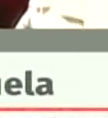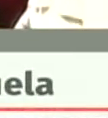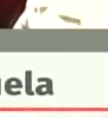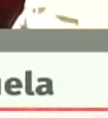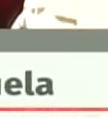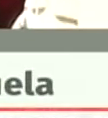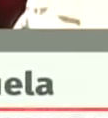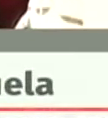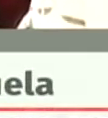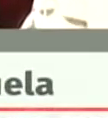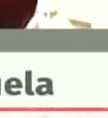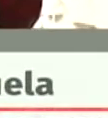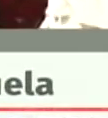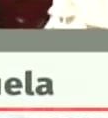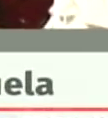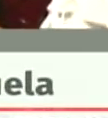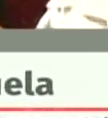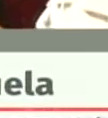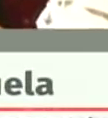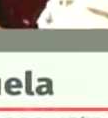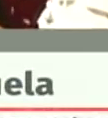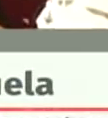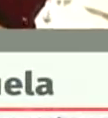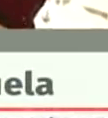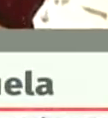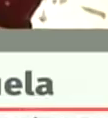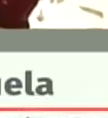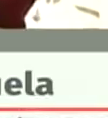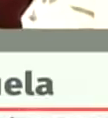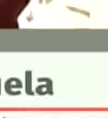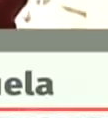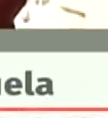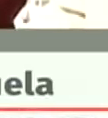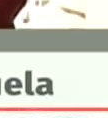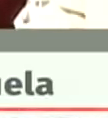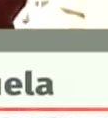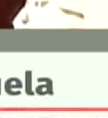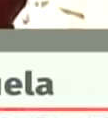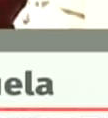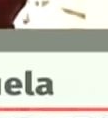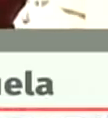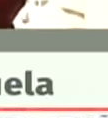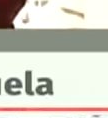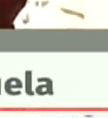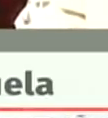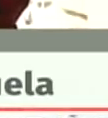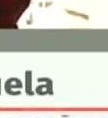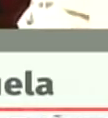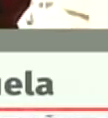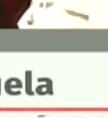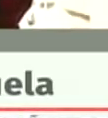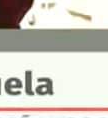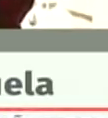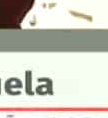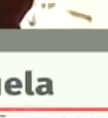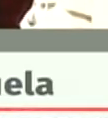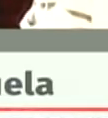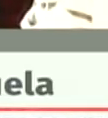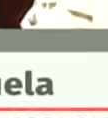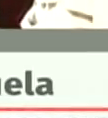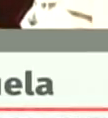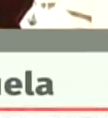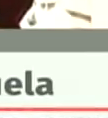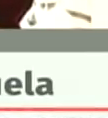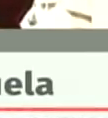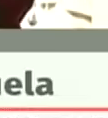será perdonado y le abrirán las puertas. Así es de inmoral el imperialismo norteamericano. Ellos cuando dicen, no, los